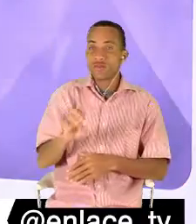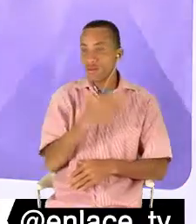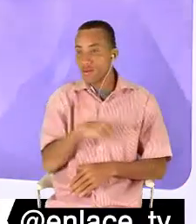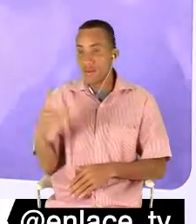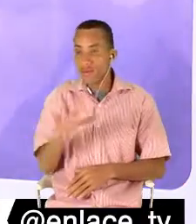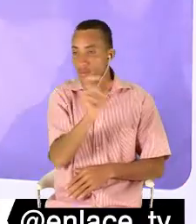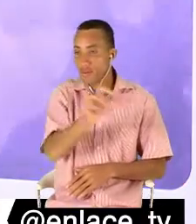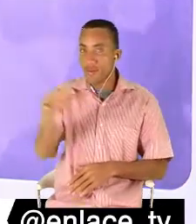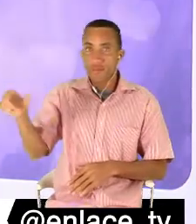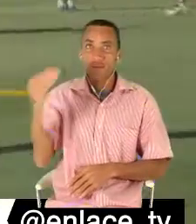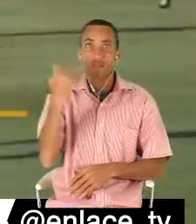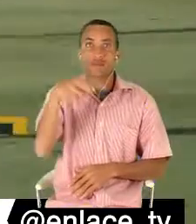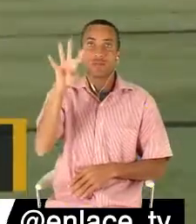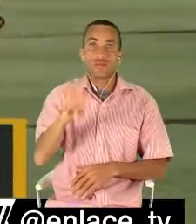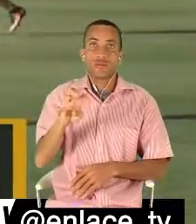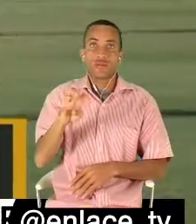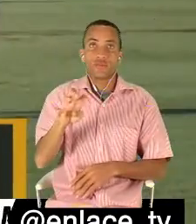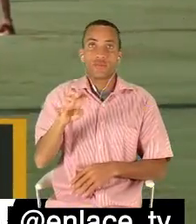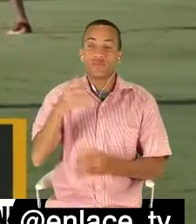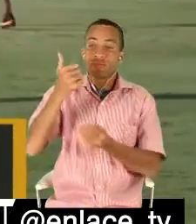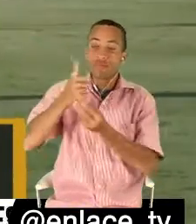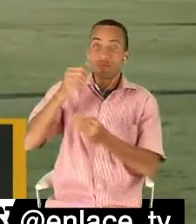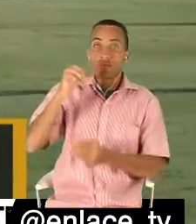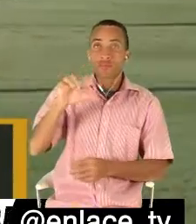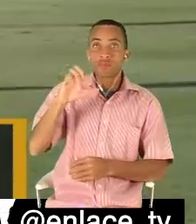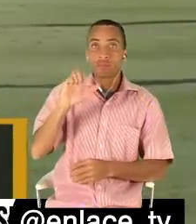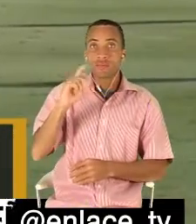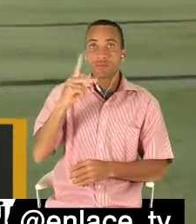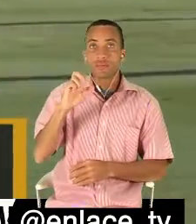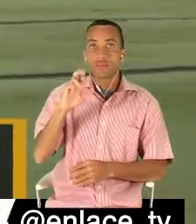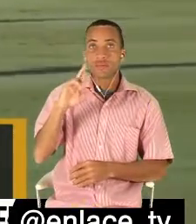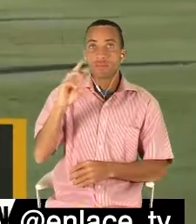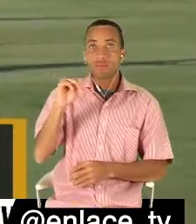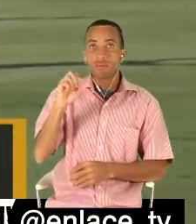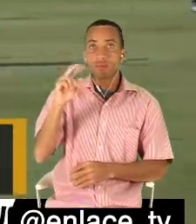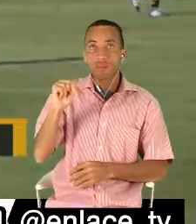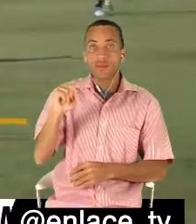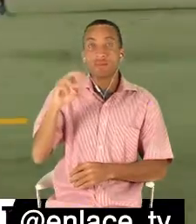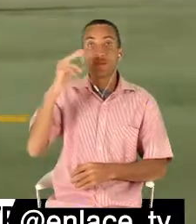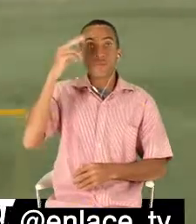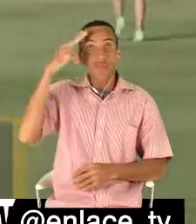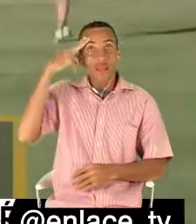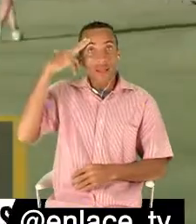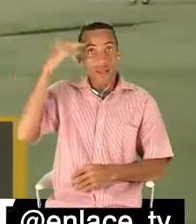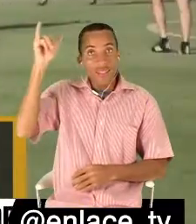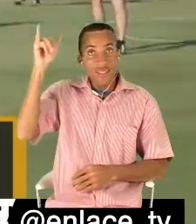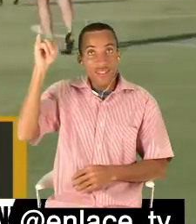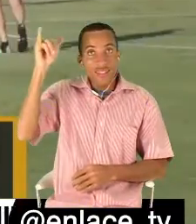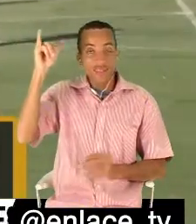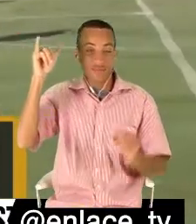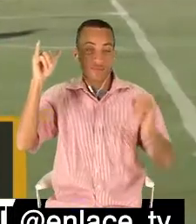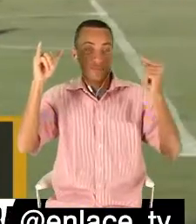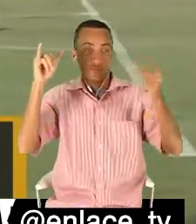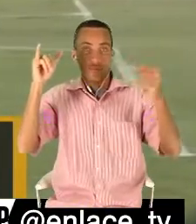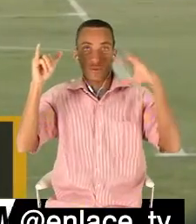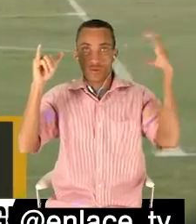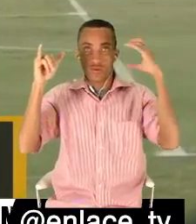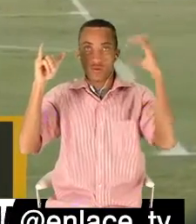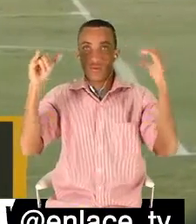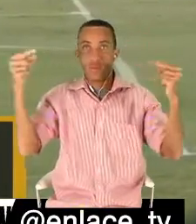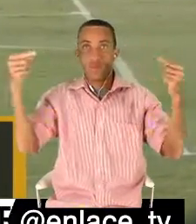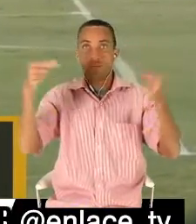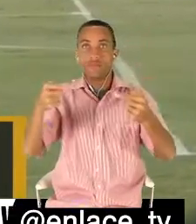Pekerman. Frente a Haití este domingo, la Selección Colombia bajo la dirección de José Néstor Pekerman y su cuerpo técnico cumplirá el amistoso